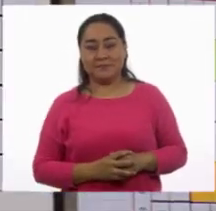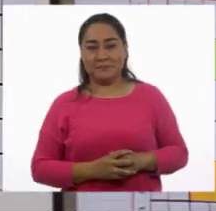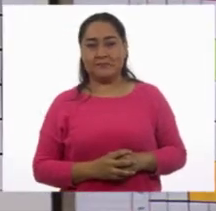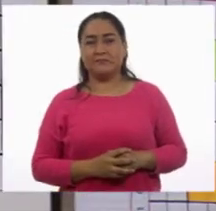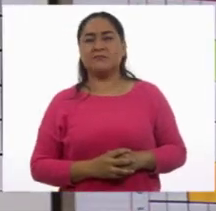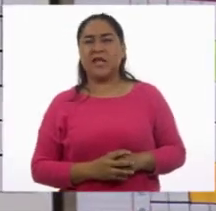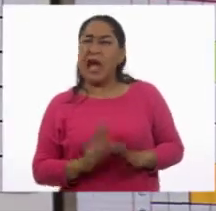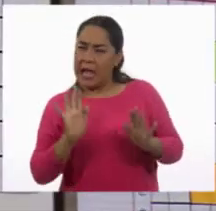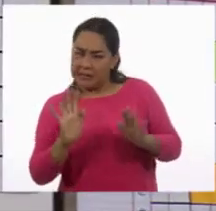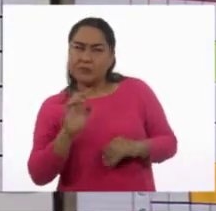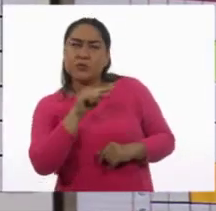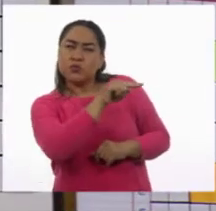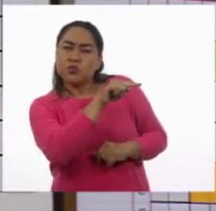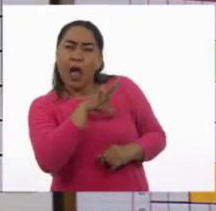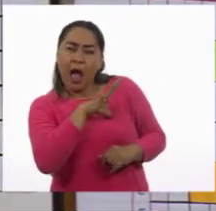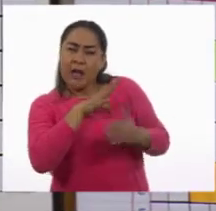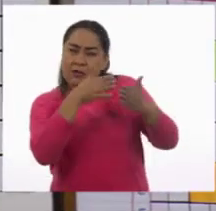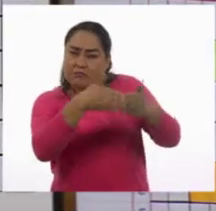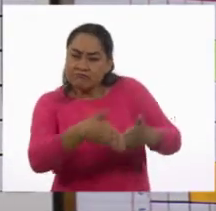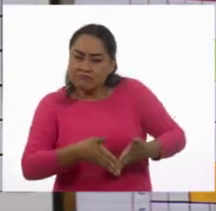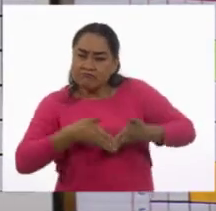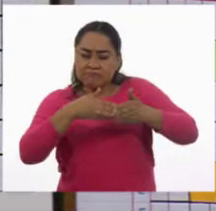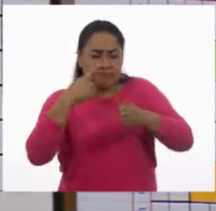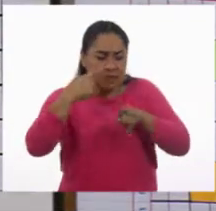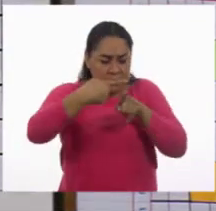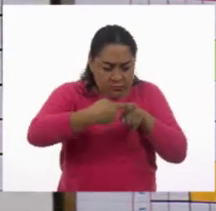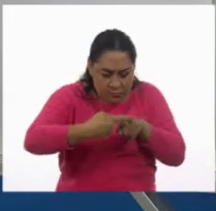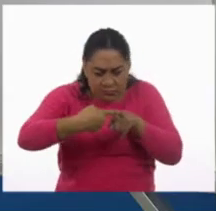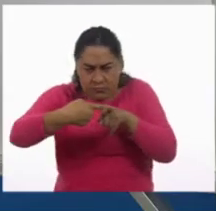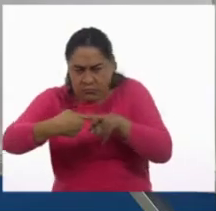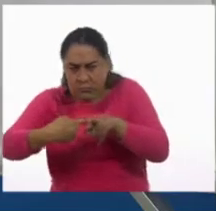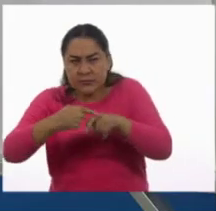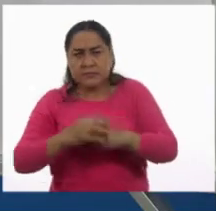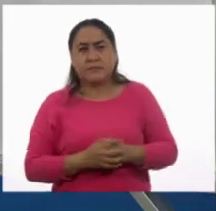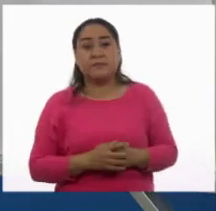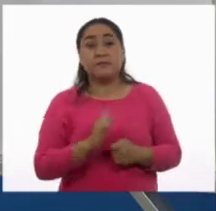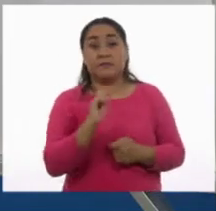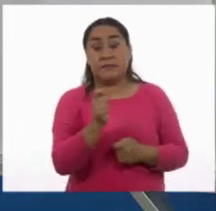Tú tienes una nave en el 5B.